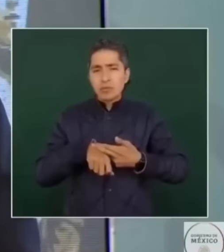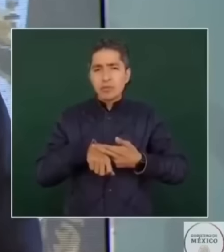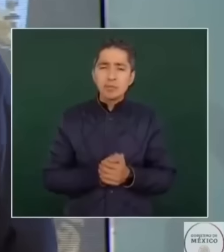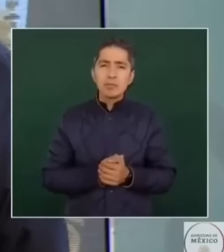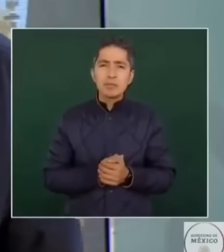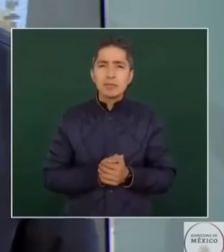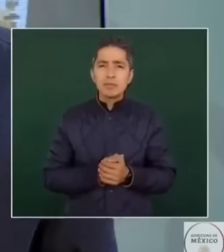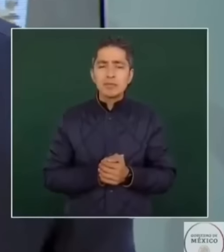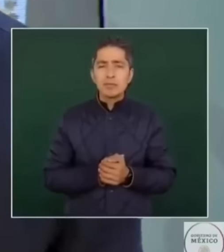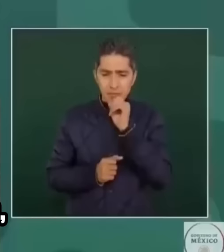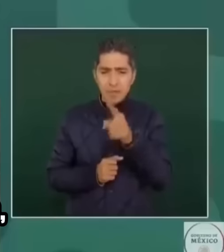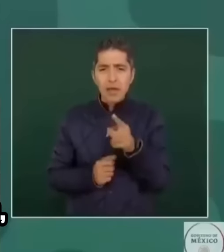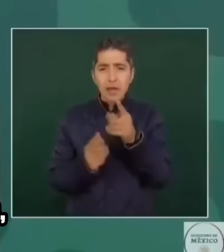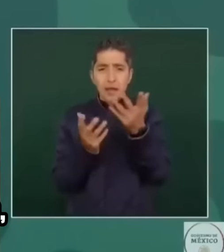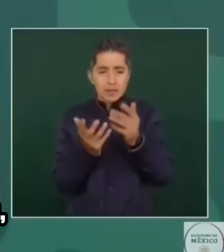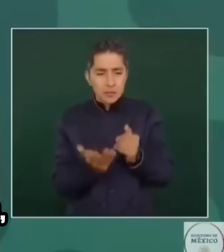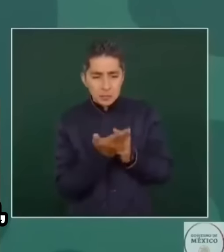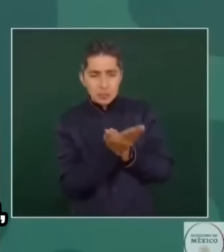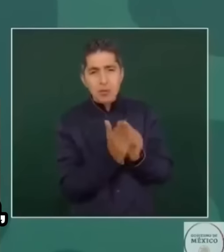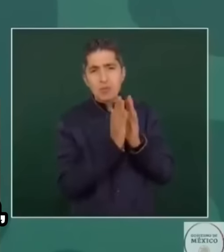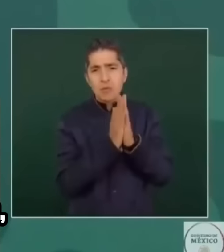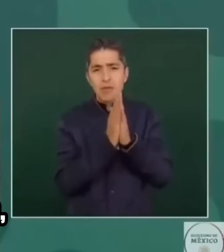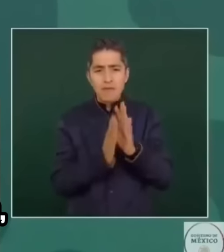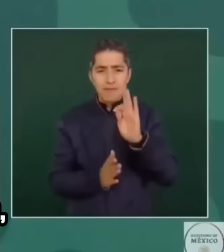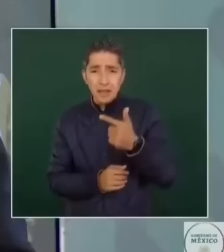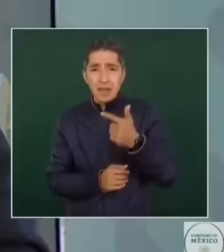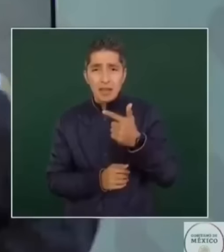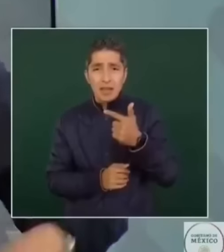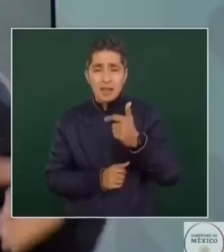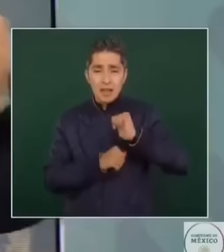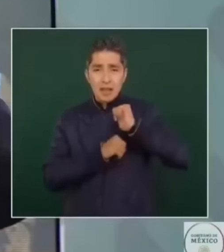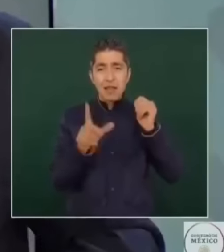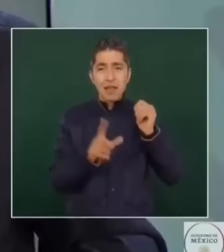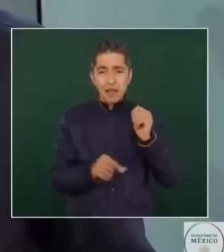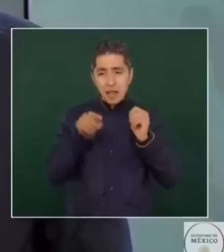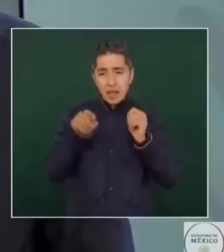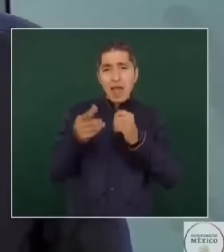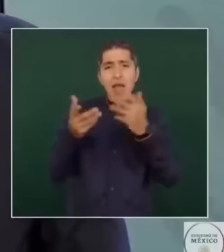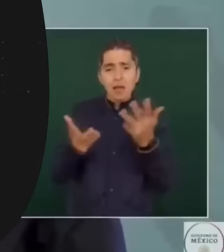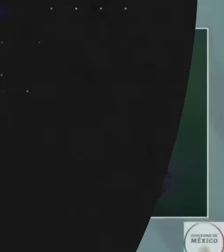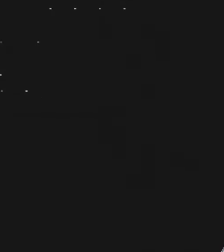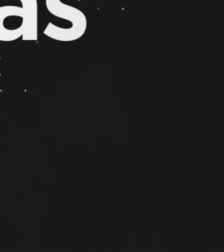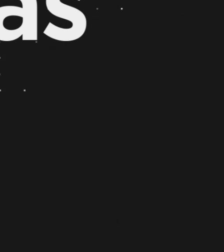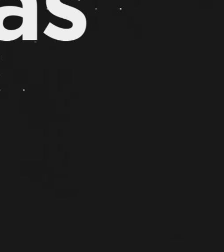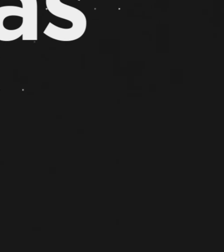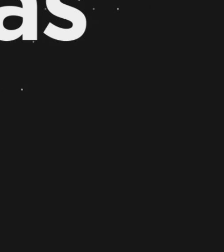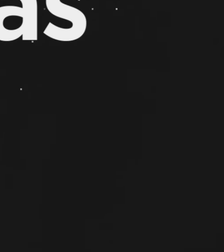que se solicite a la Fiscalía General de la República que atraiga el caso.